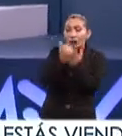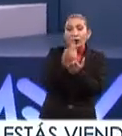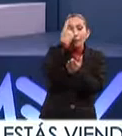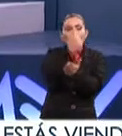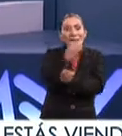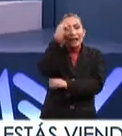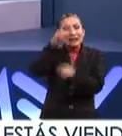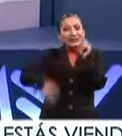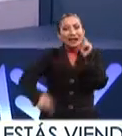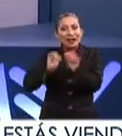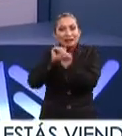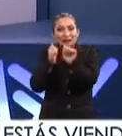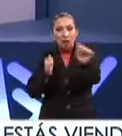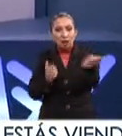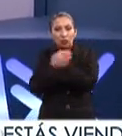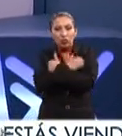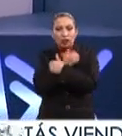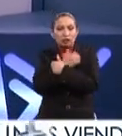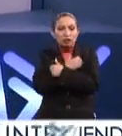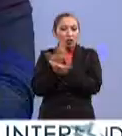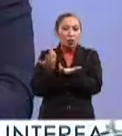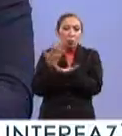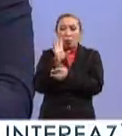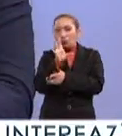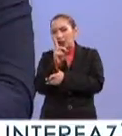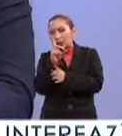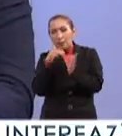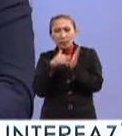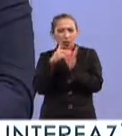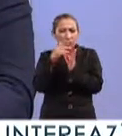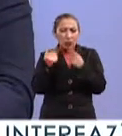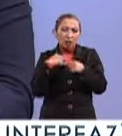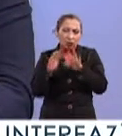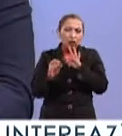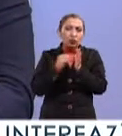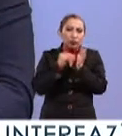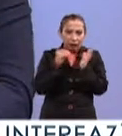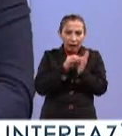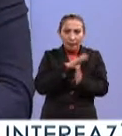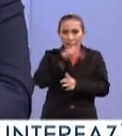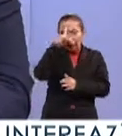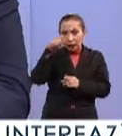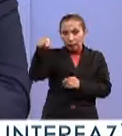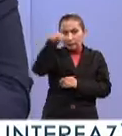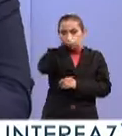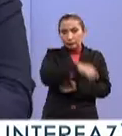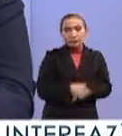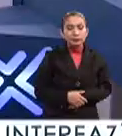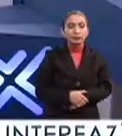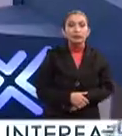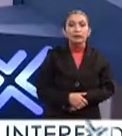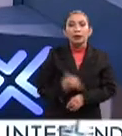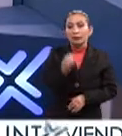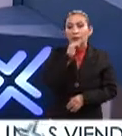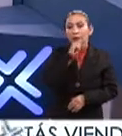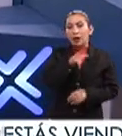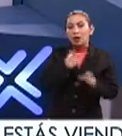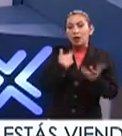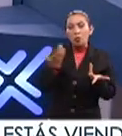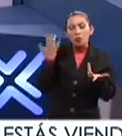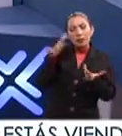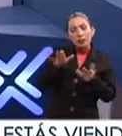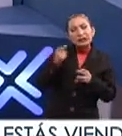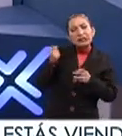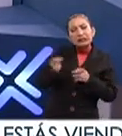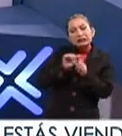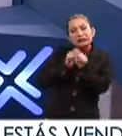para reducir el rezago educativo, que es poco menor a 30 millones de personas todavía en México. Claro. Y además entender pues las nuevas formas de